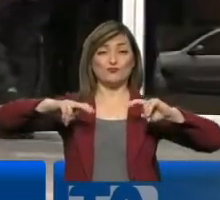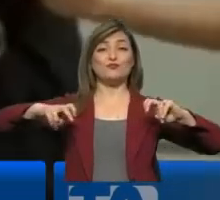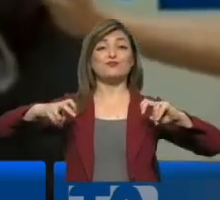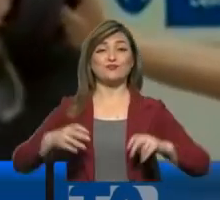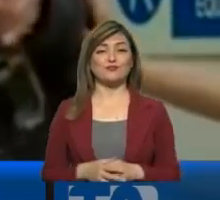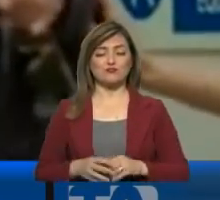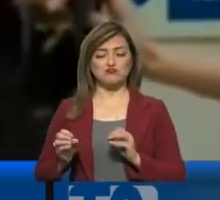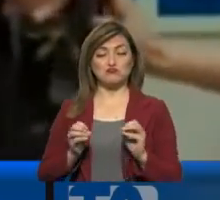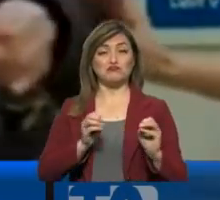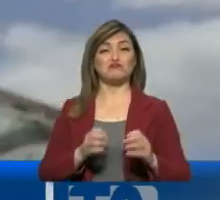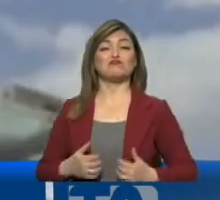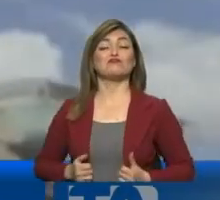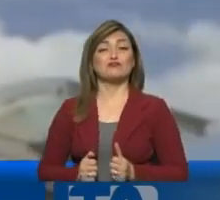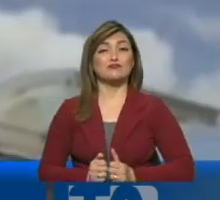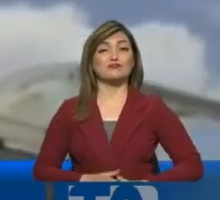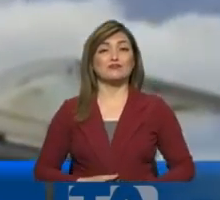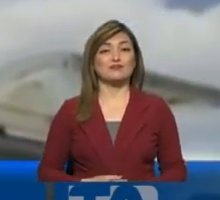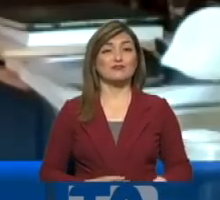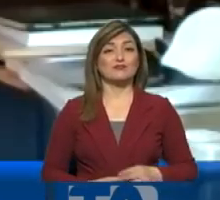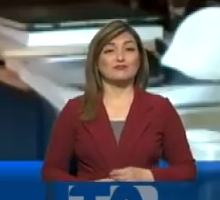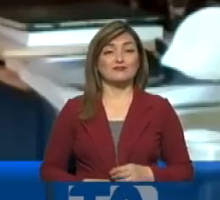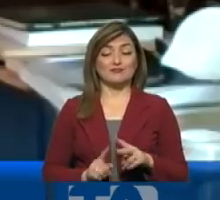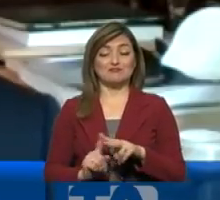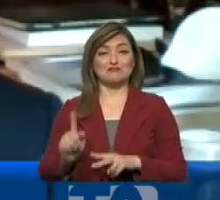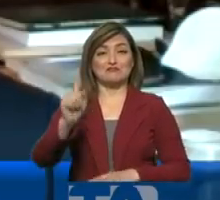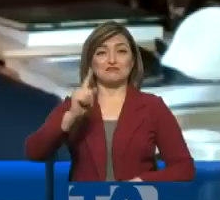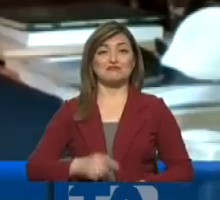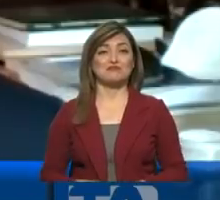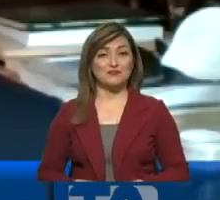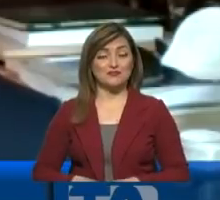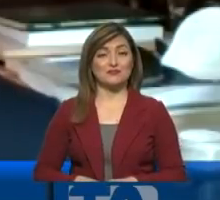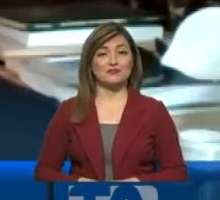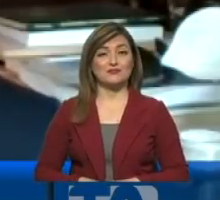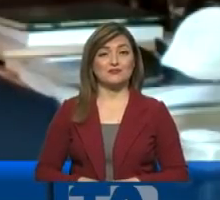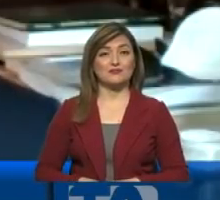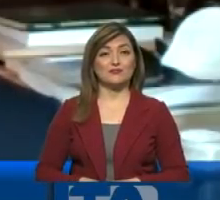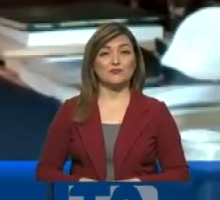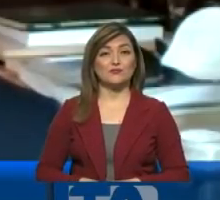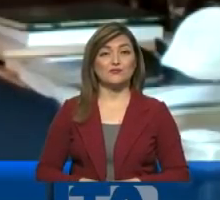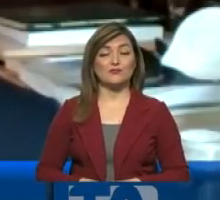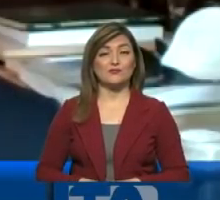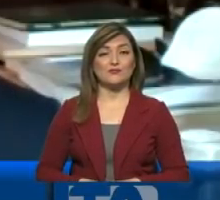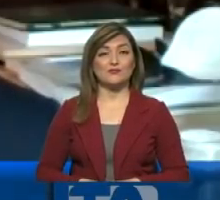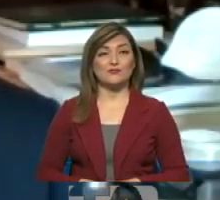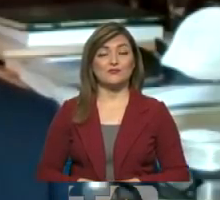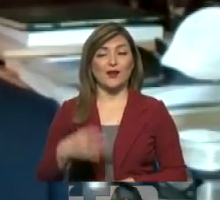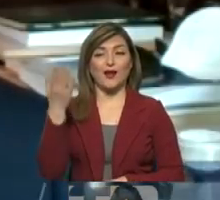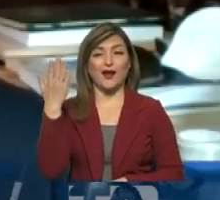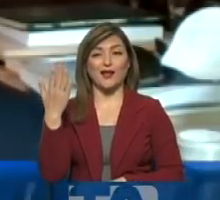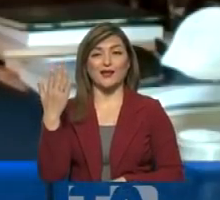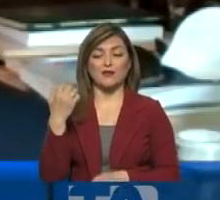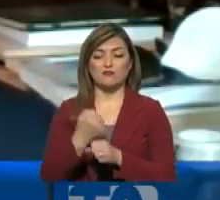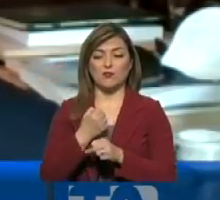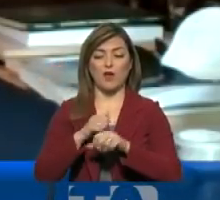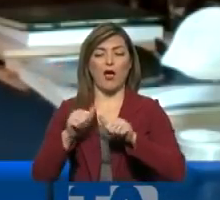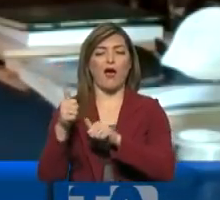de delincuencia organizada y también está prófugo. Un alcalde no puede cumplir sus funciones